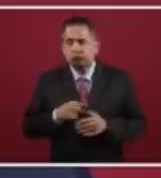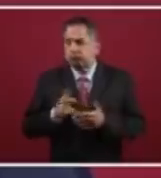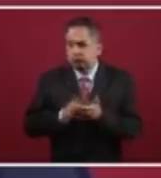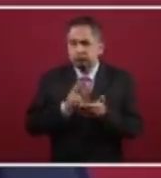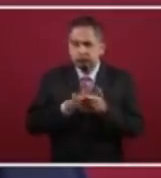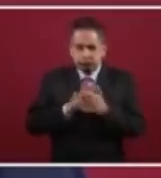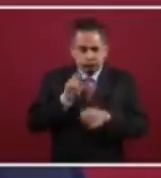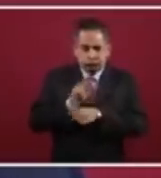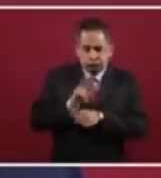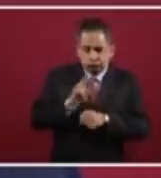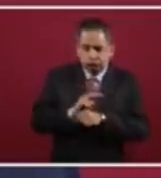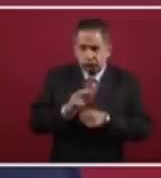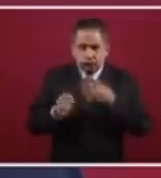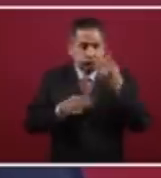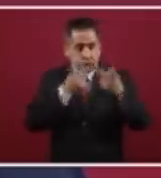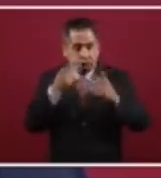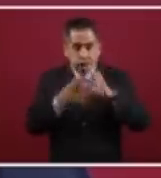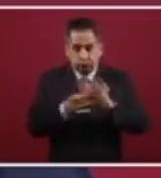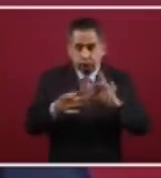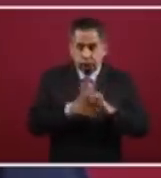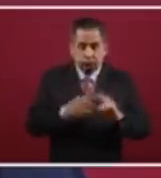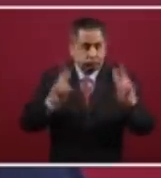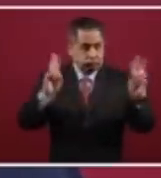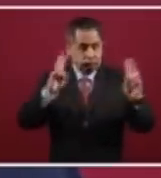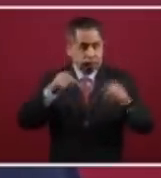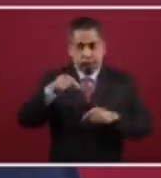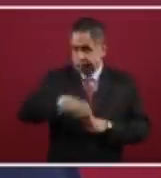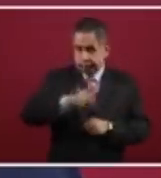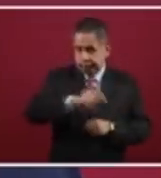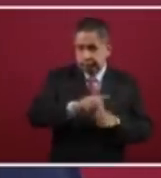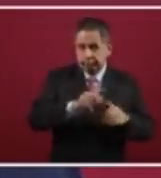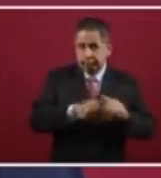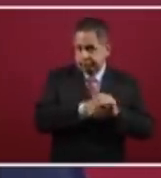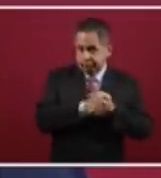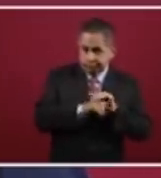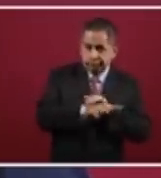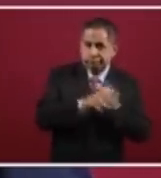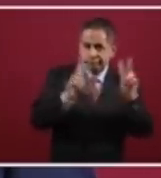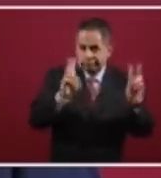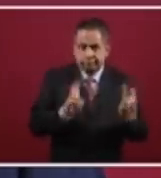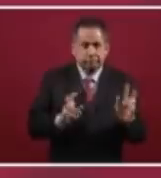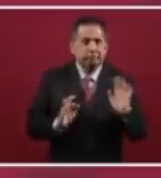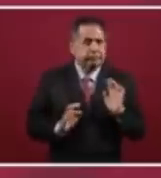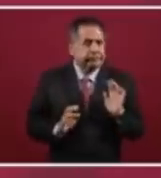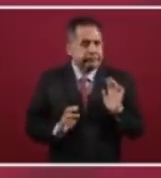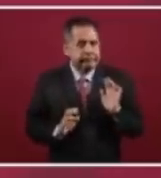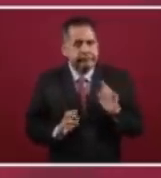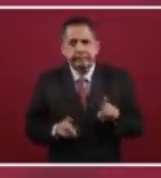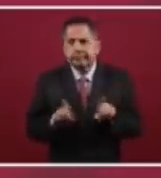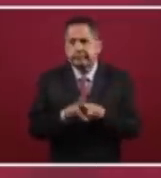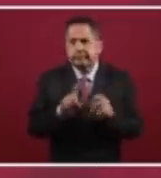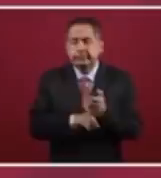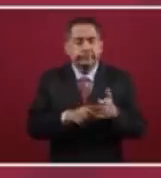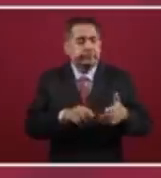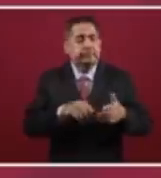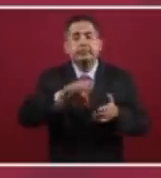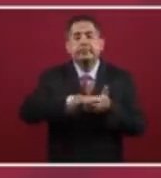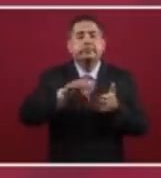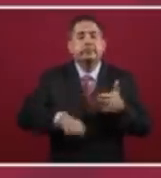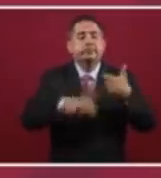constantemente hablando de estos temas, como lo de la marcha de